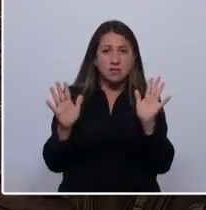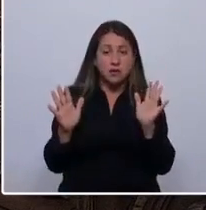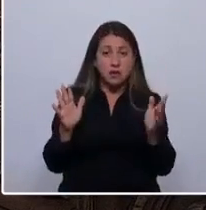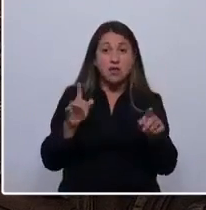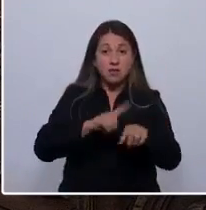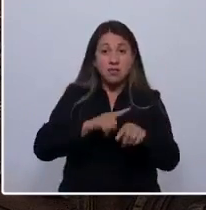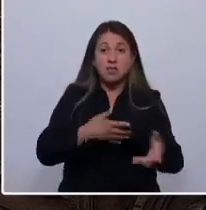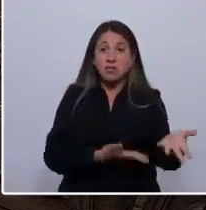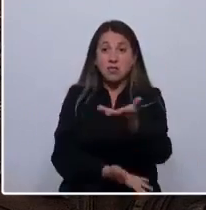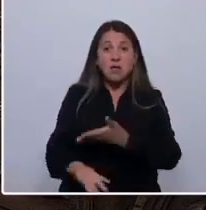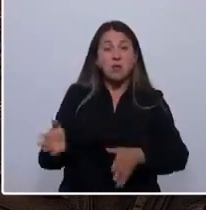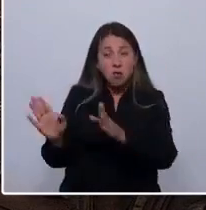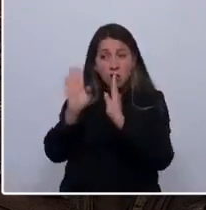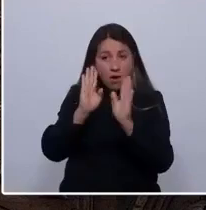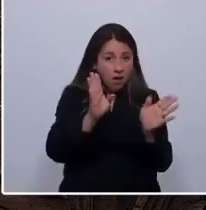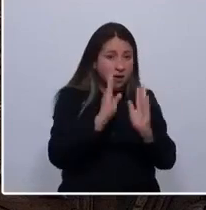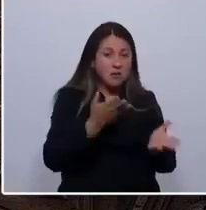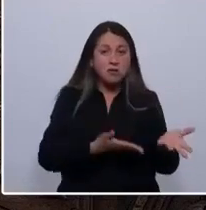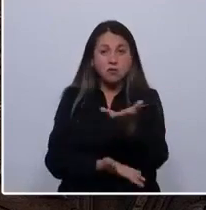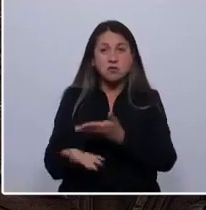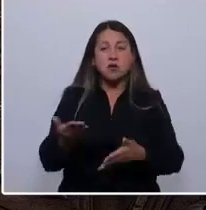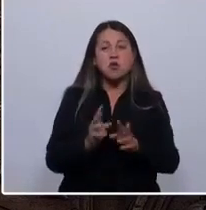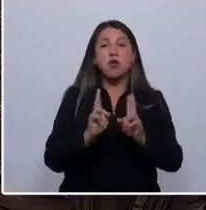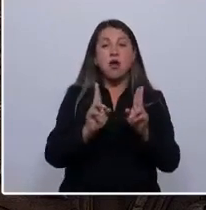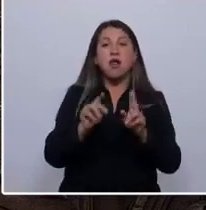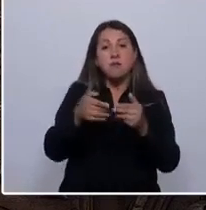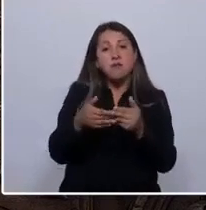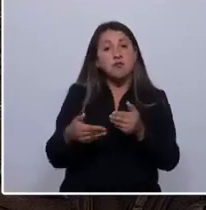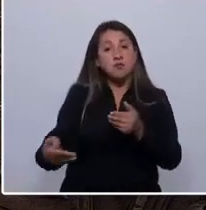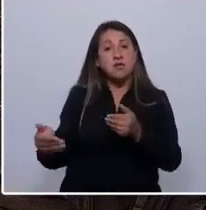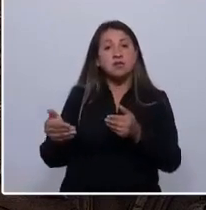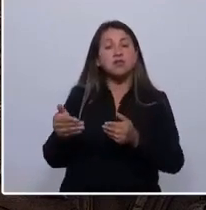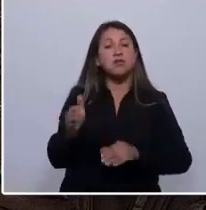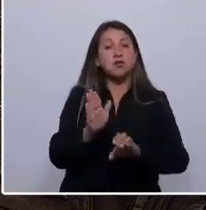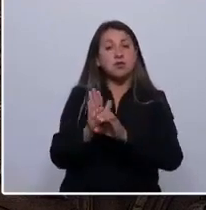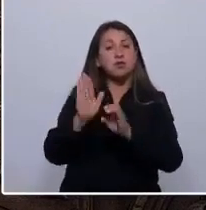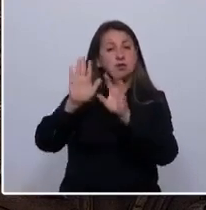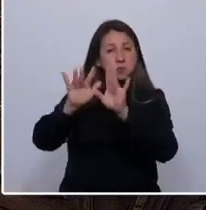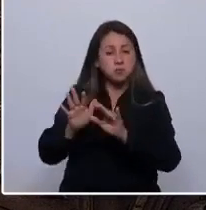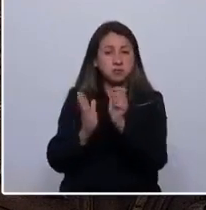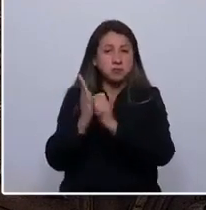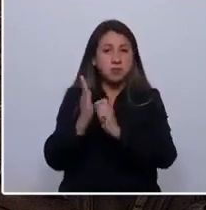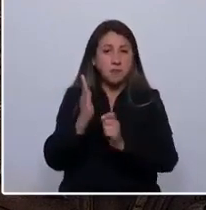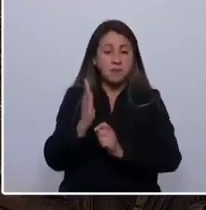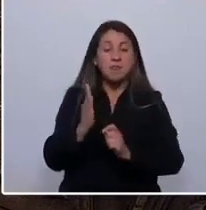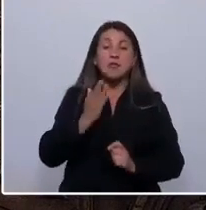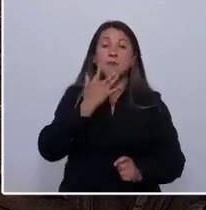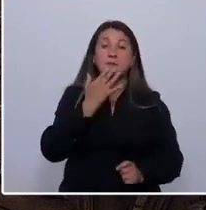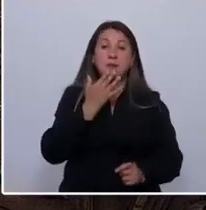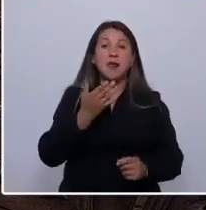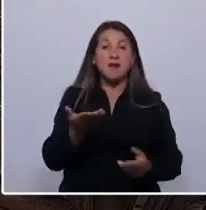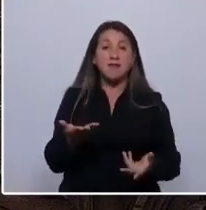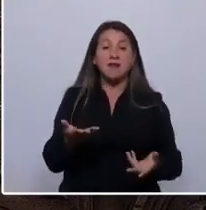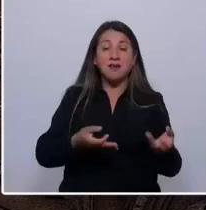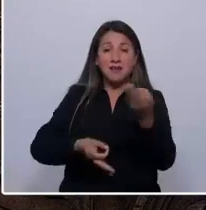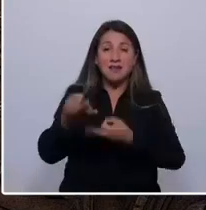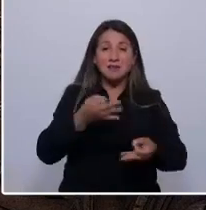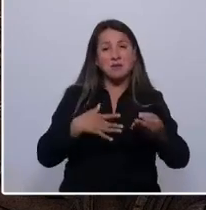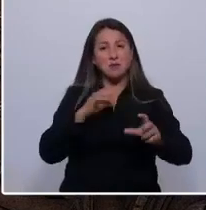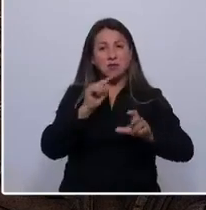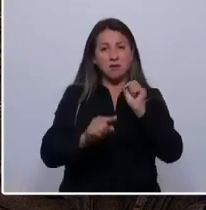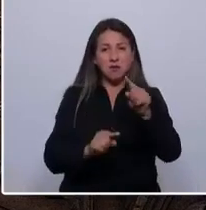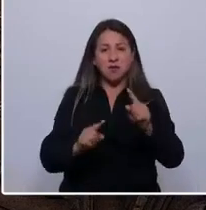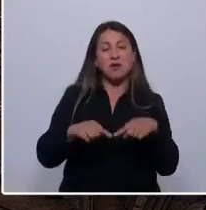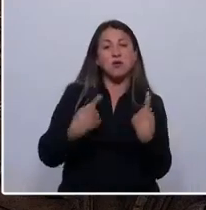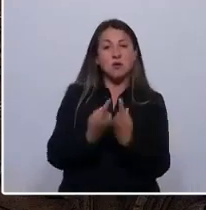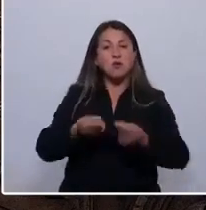para escucharnos. Espero que durante este proceso constituyente nuestras palabras que se levantan para defender nuestros